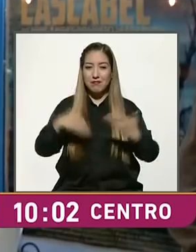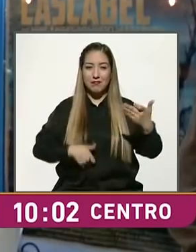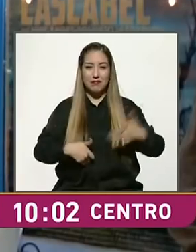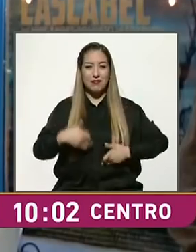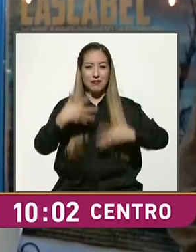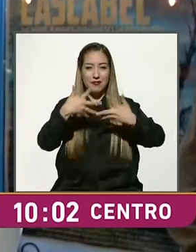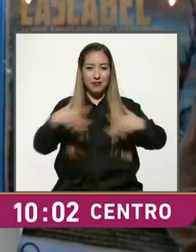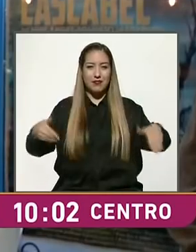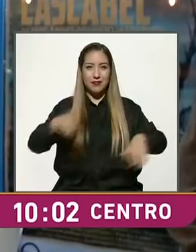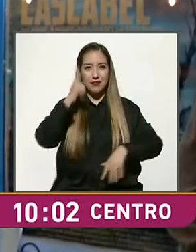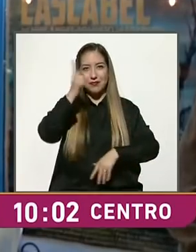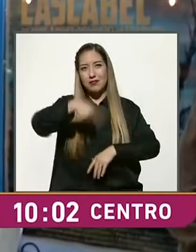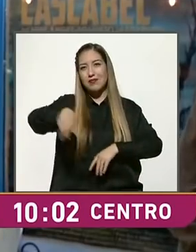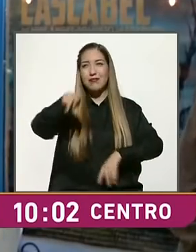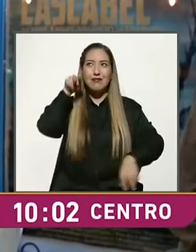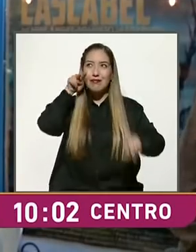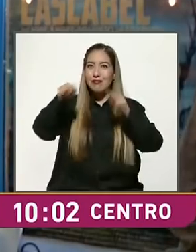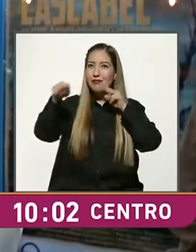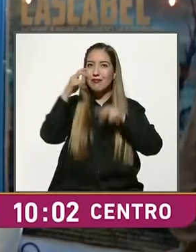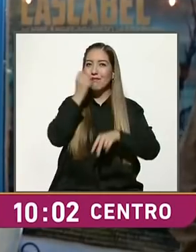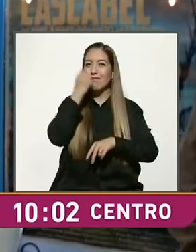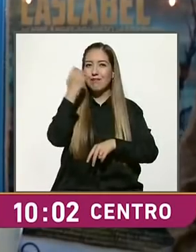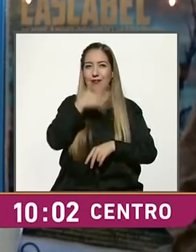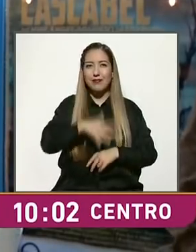pues que más gente la vea, porque es un clásico.